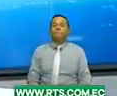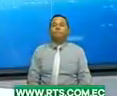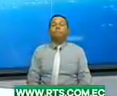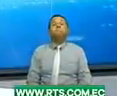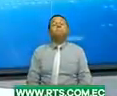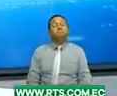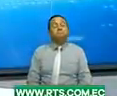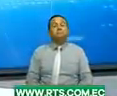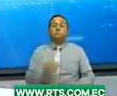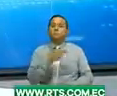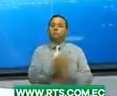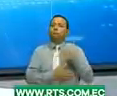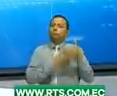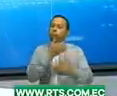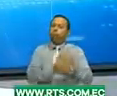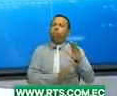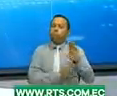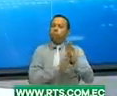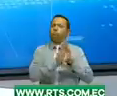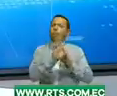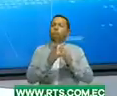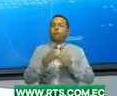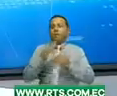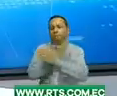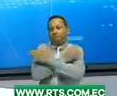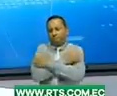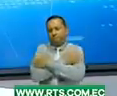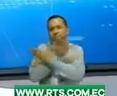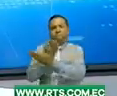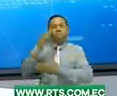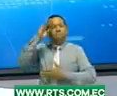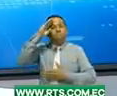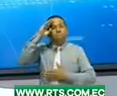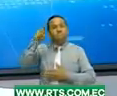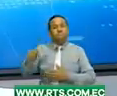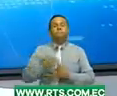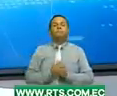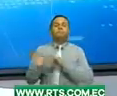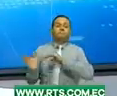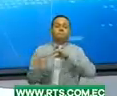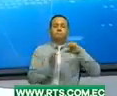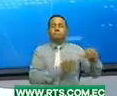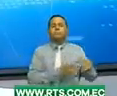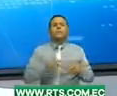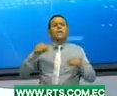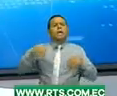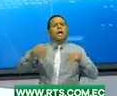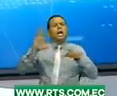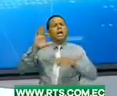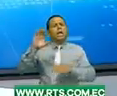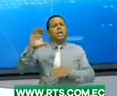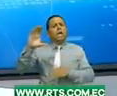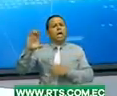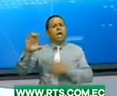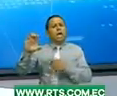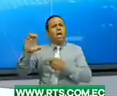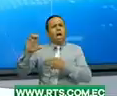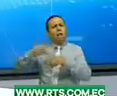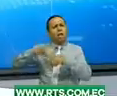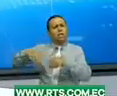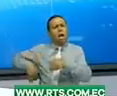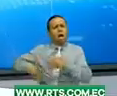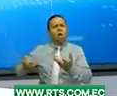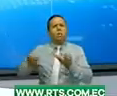Esperamos su pronta recuperación y felicitamos a la Policía Nacional. En otros temas, los retrasos en las decisiones del TSE y los contratiempos en la impresión de